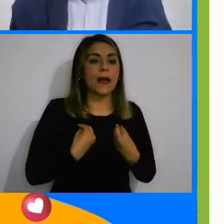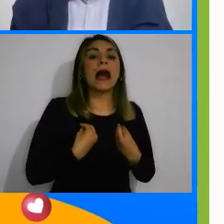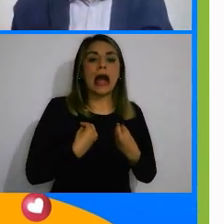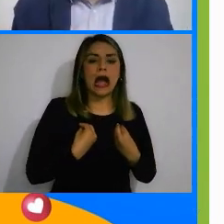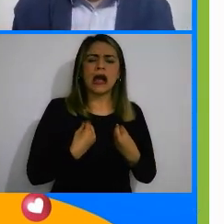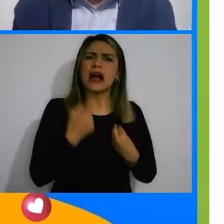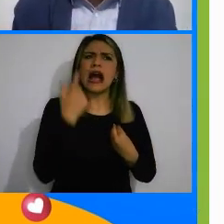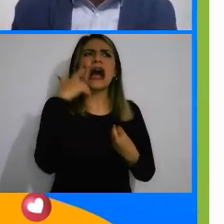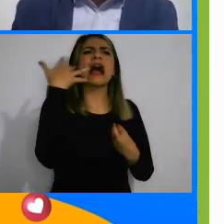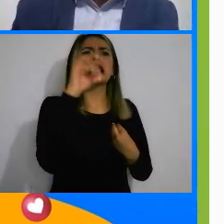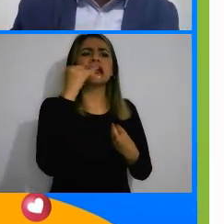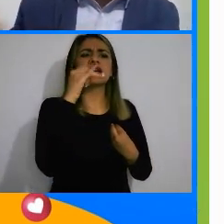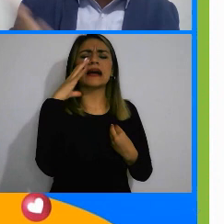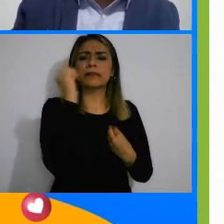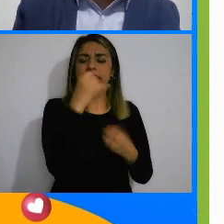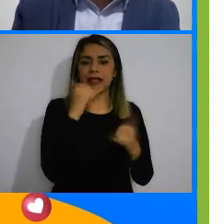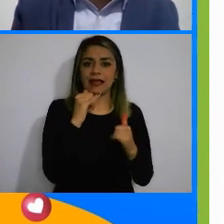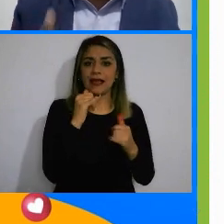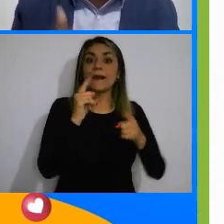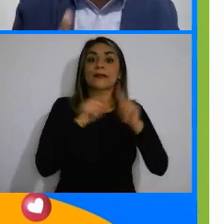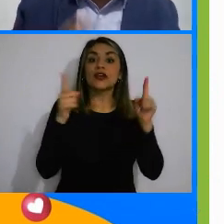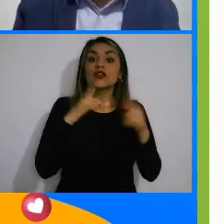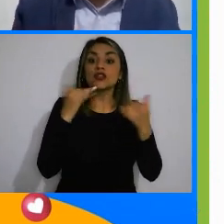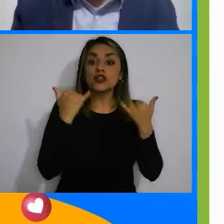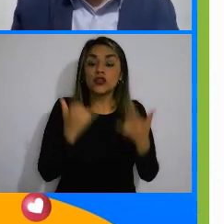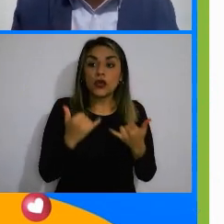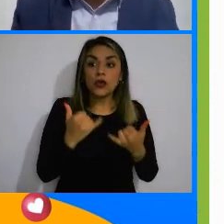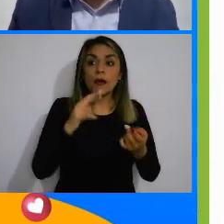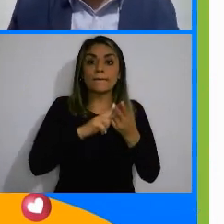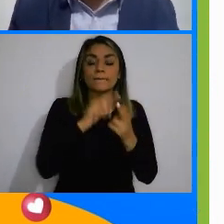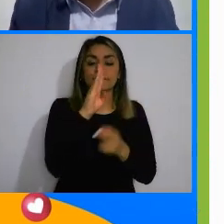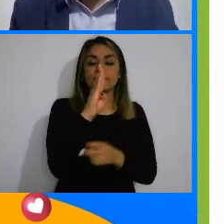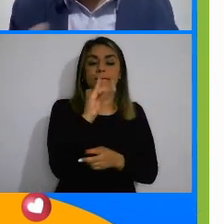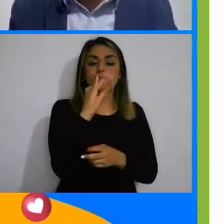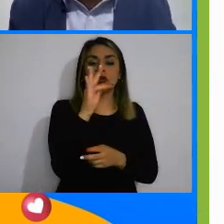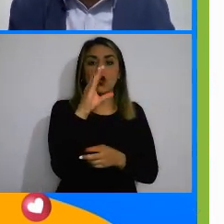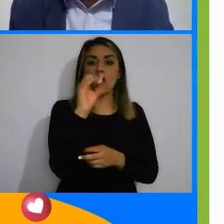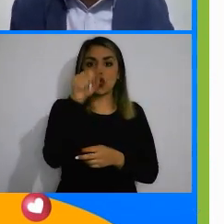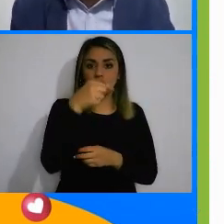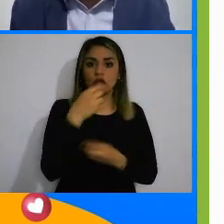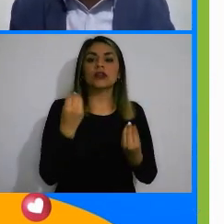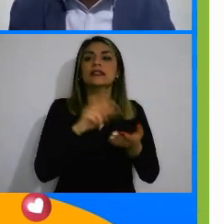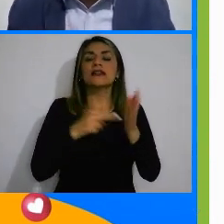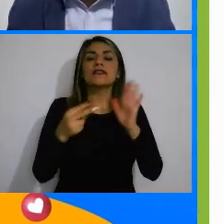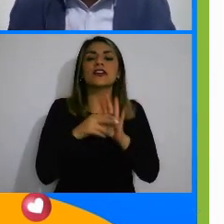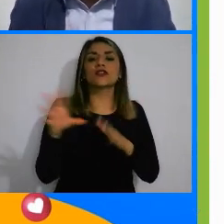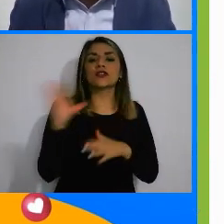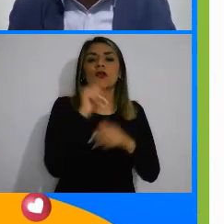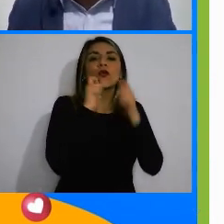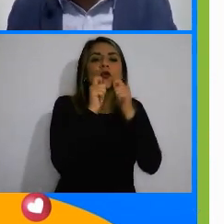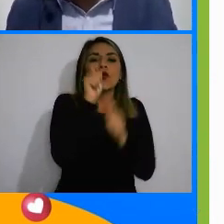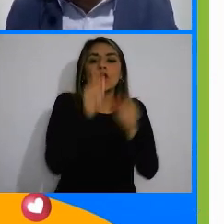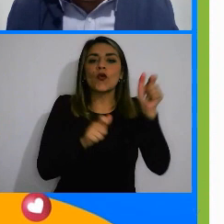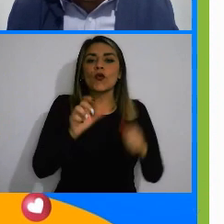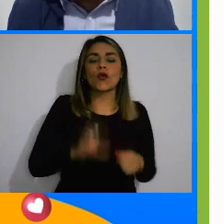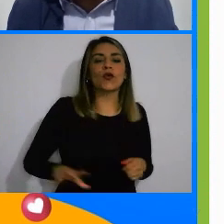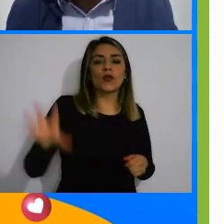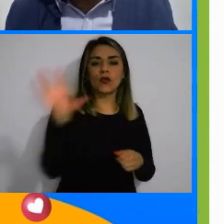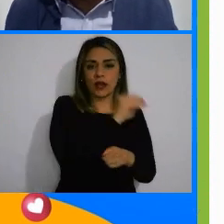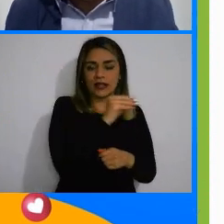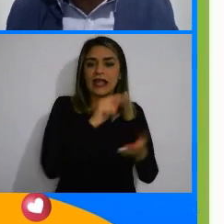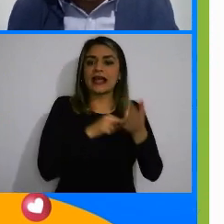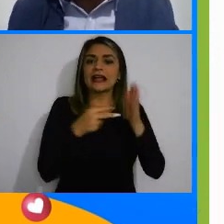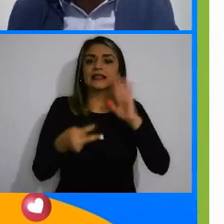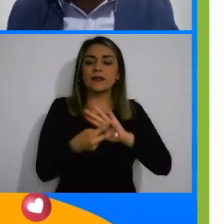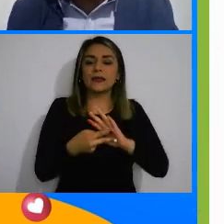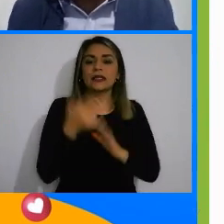ya sé qué es, ¿sí? Cuando yo hablo de bióticos, hablo de todos los seres vivos, ¿sí? Desde el reino Monera, que